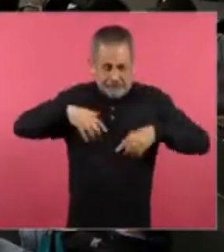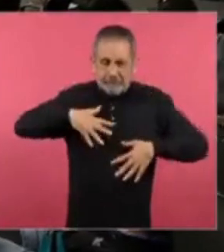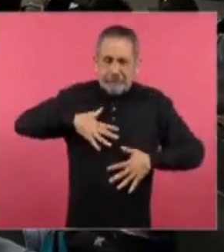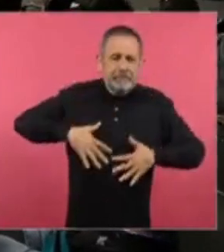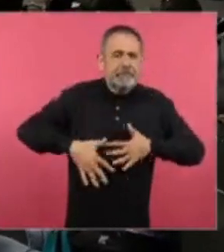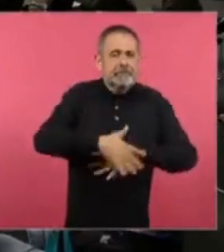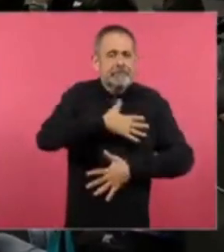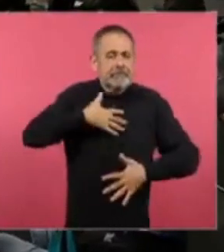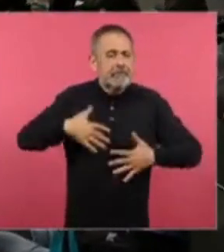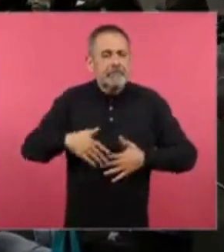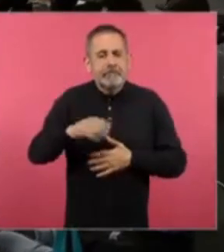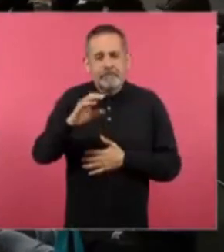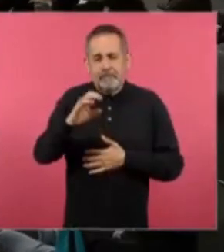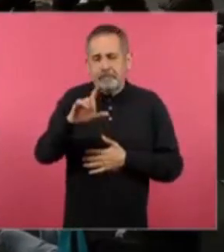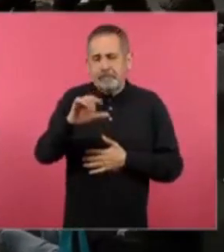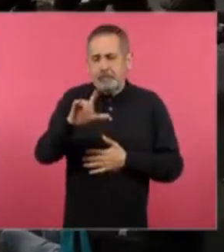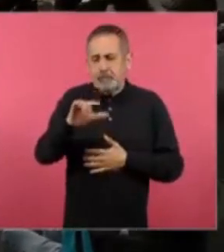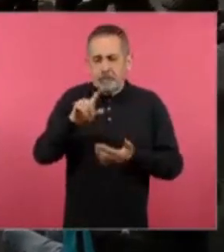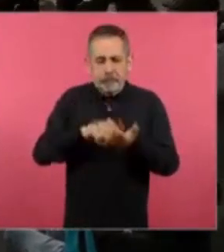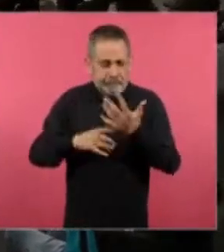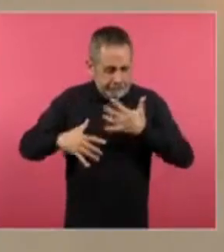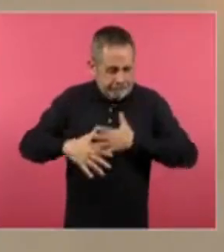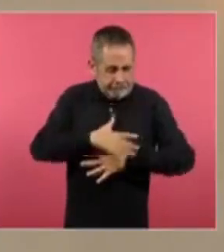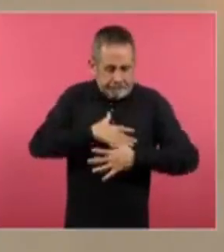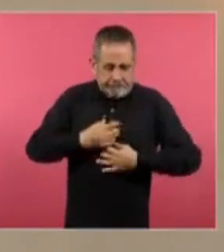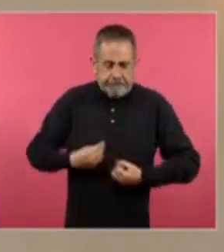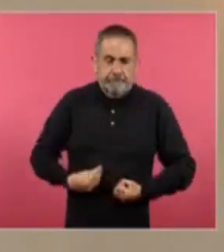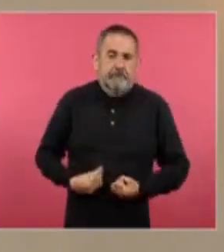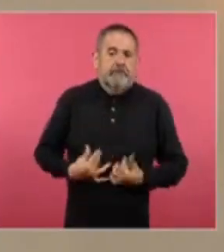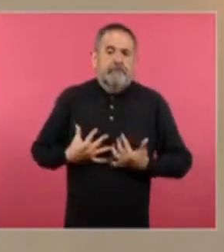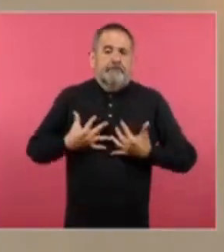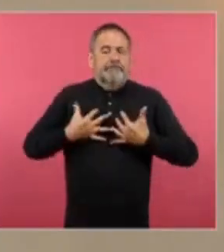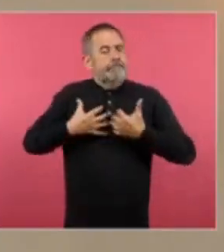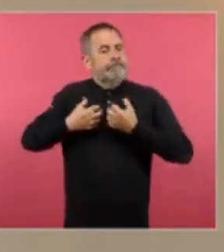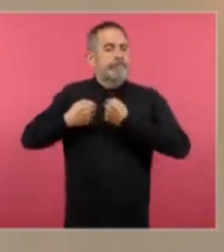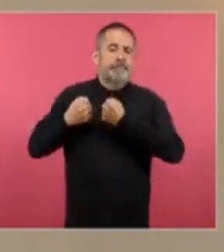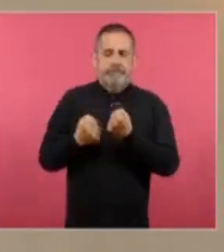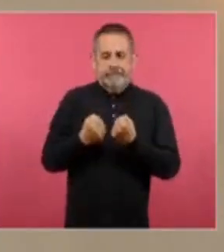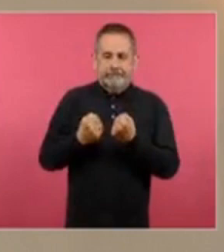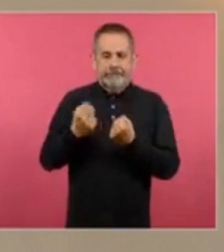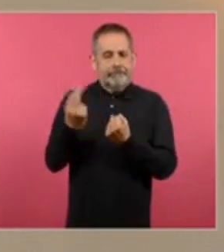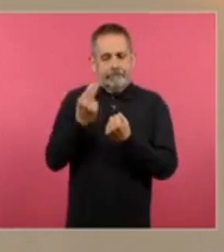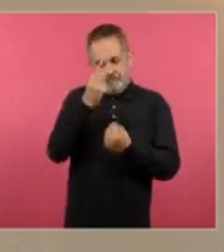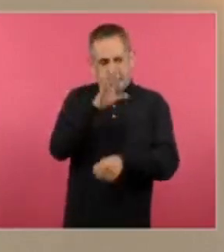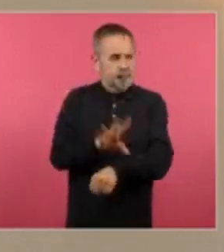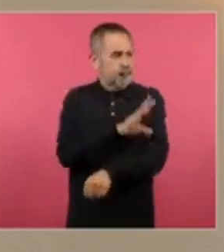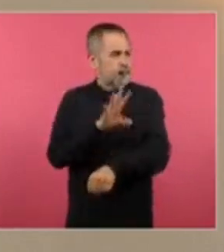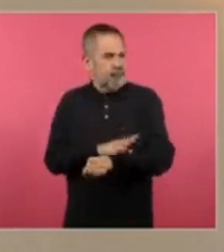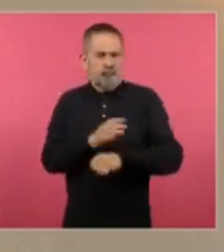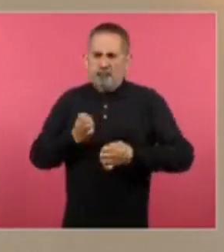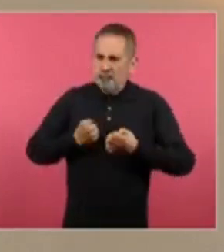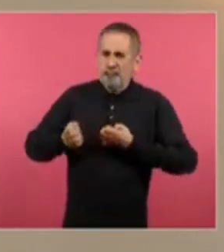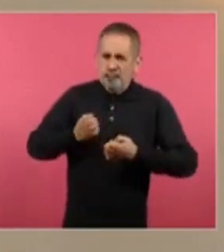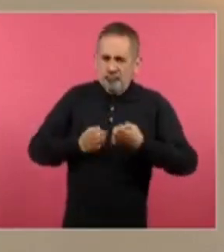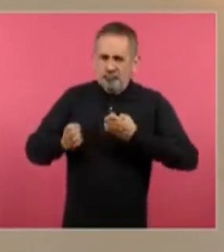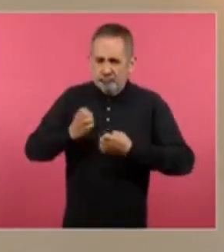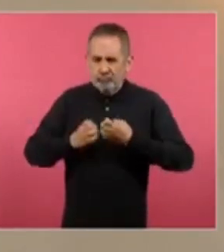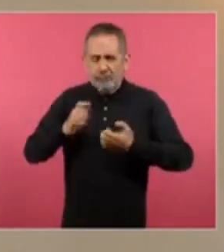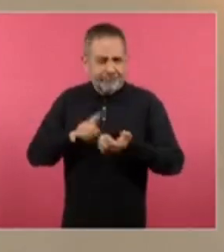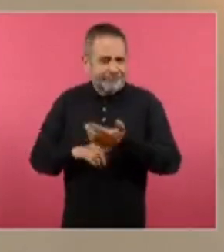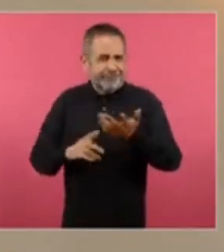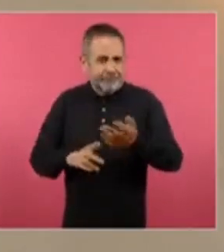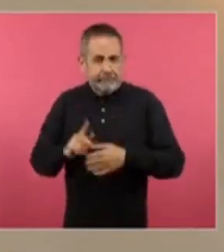en las células es donde se produce la energía, y esa energía es la que necesitamos para hacer ejercicio. Se acelera